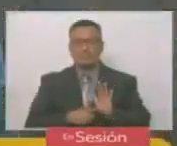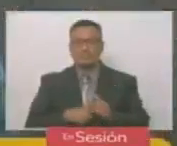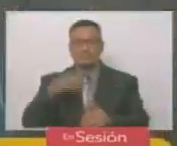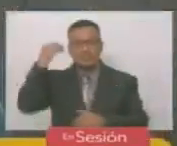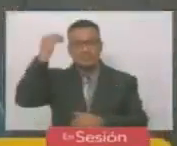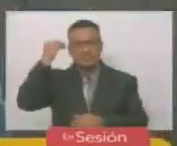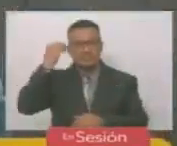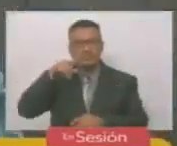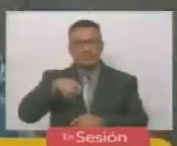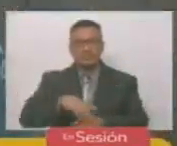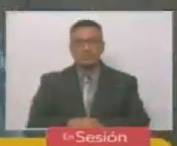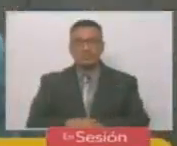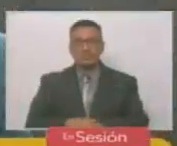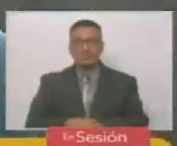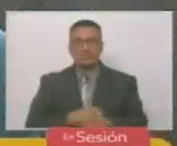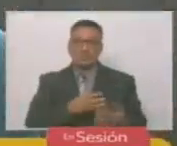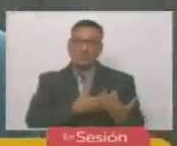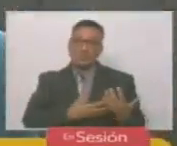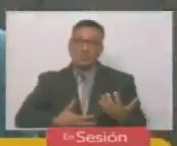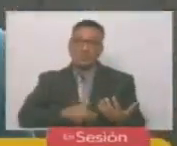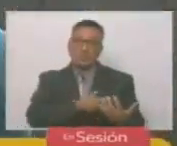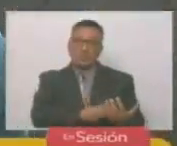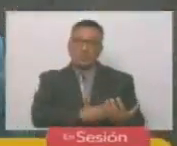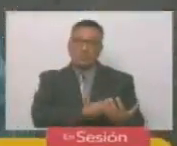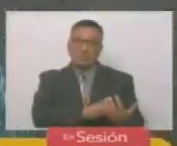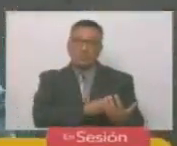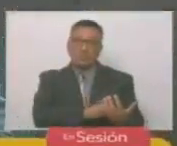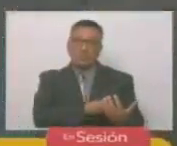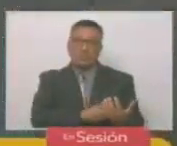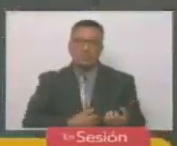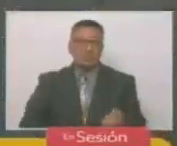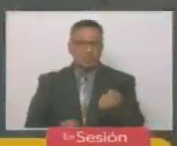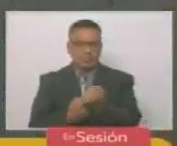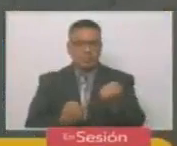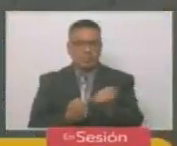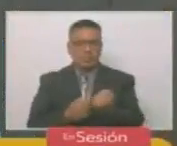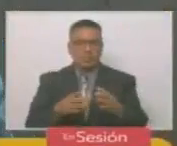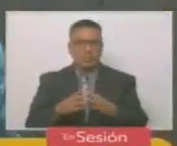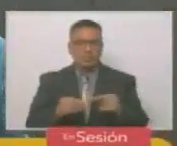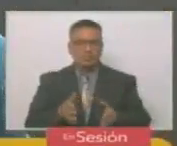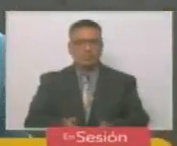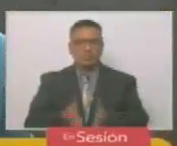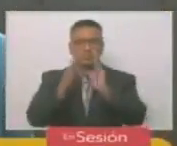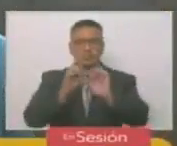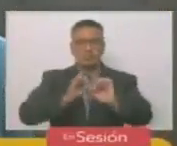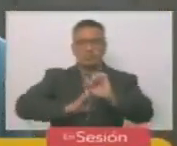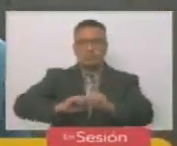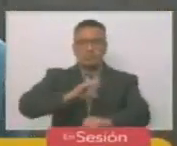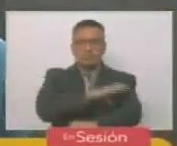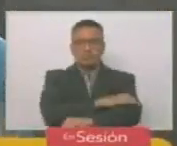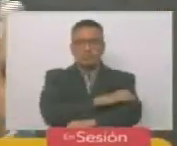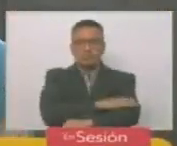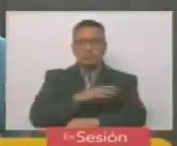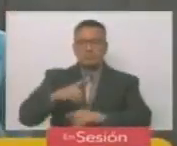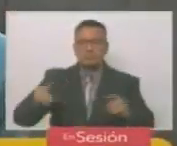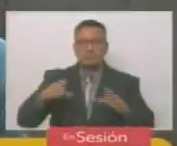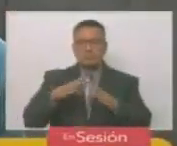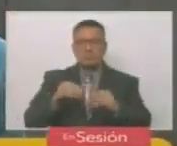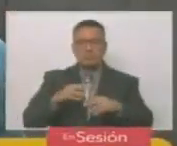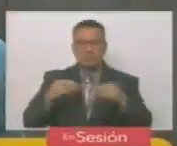consecutivo, en la lactancia materna, respaldamos y apoyamos como bloque de oposición democrática todo